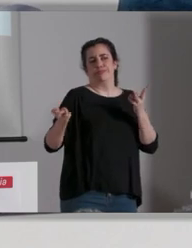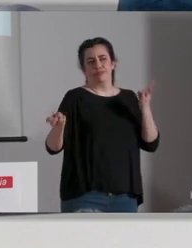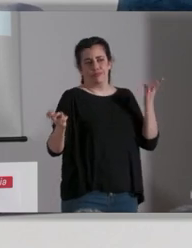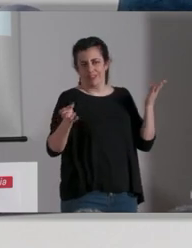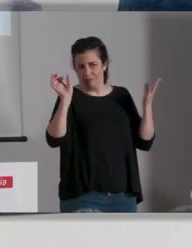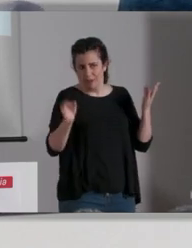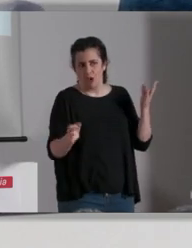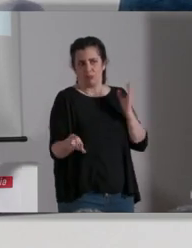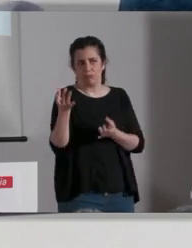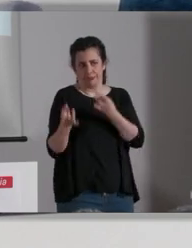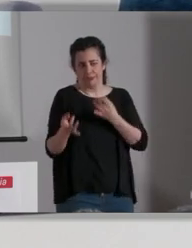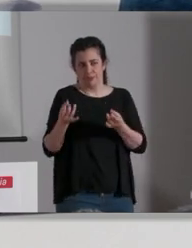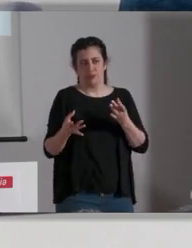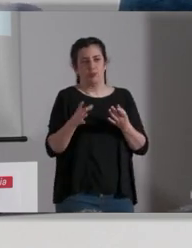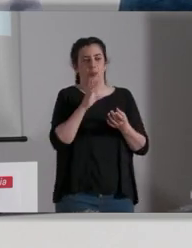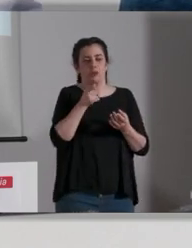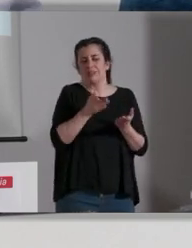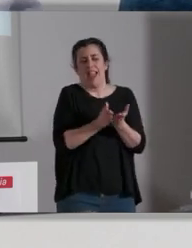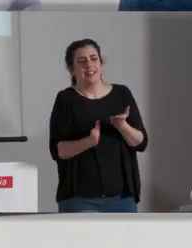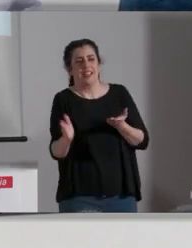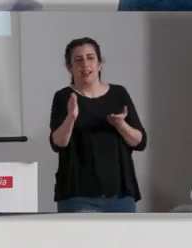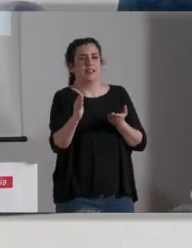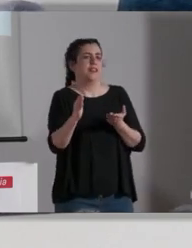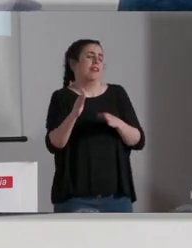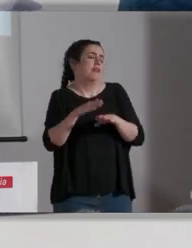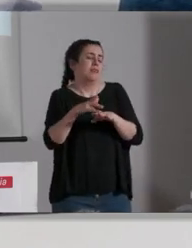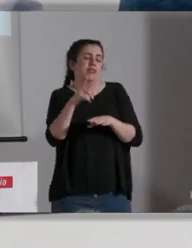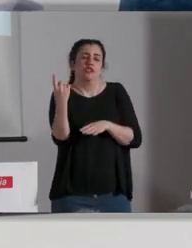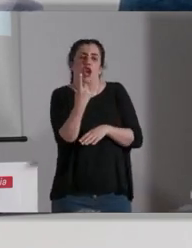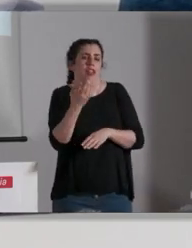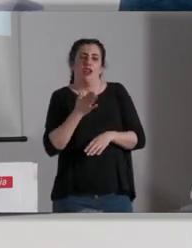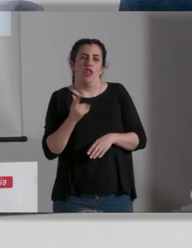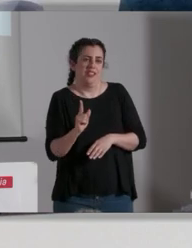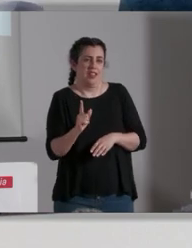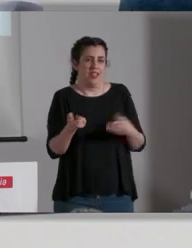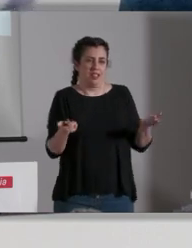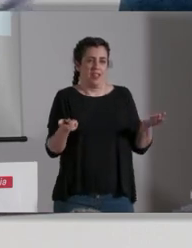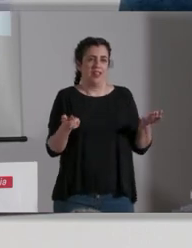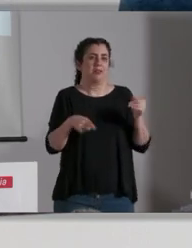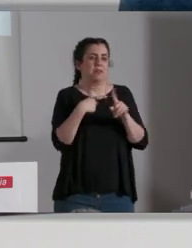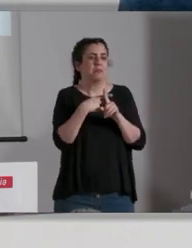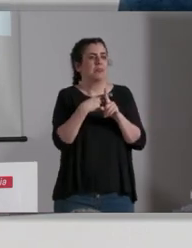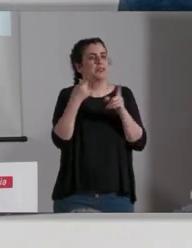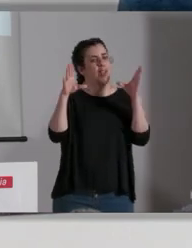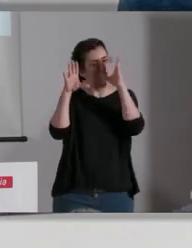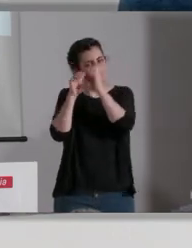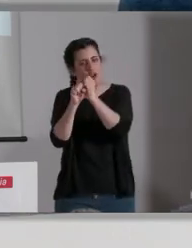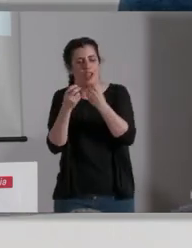una verdadera alternativa para la soledad no deseada y significan otro enfoque de vida durante la